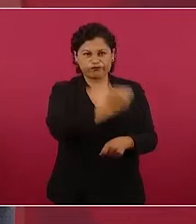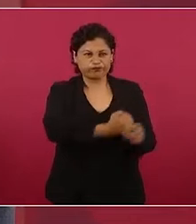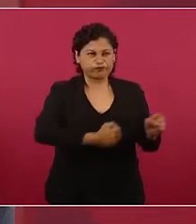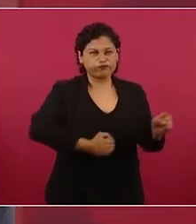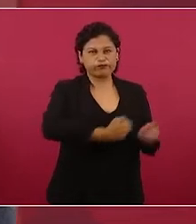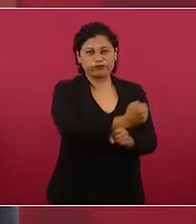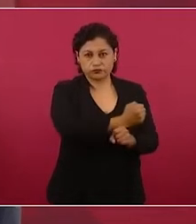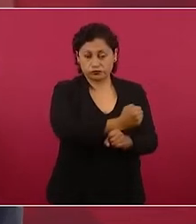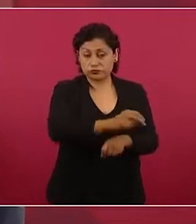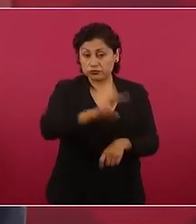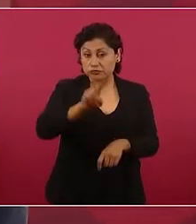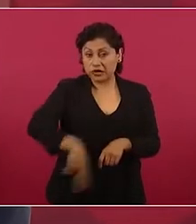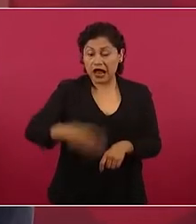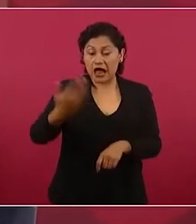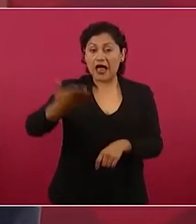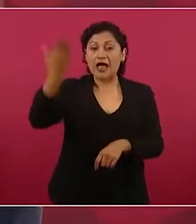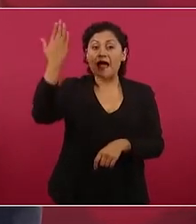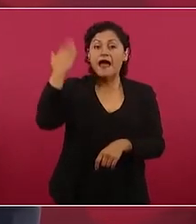utilizaban